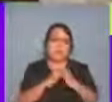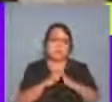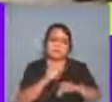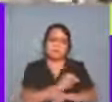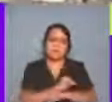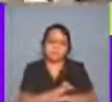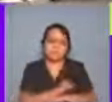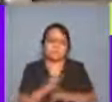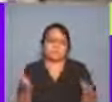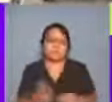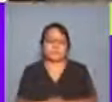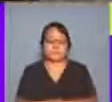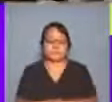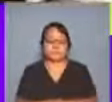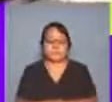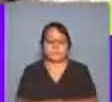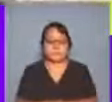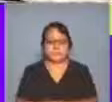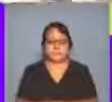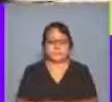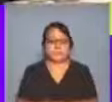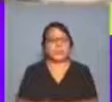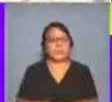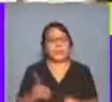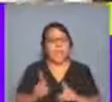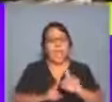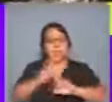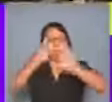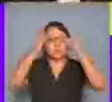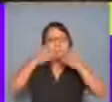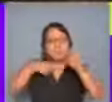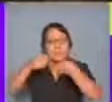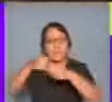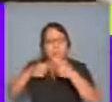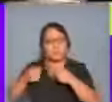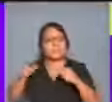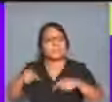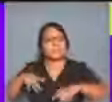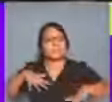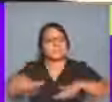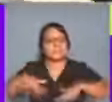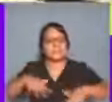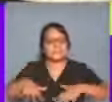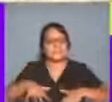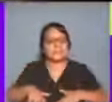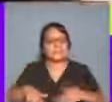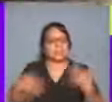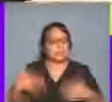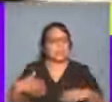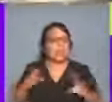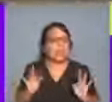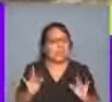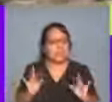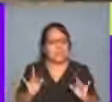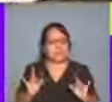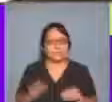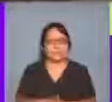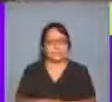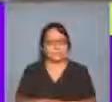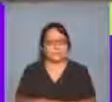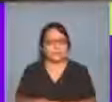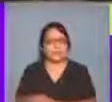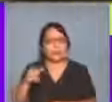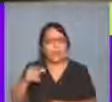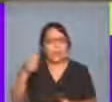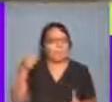de de sus casas y también hablando con algunos comerciantes también situación bastante pero bastante complicada No porque esto ha